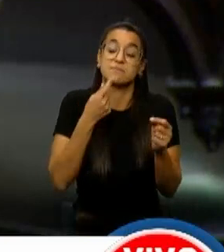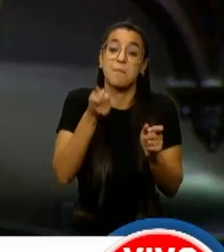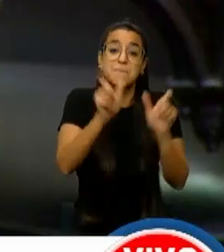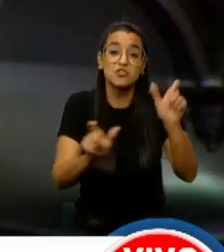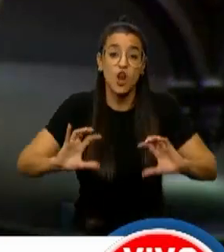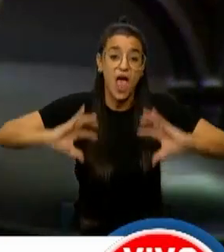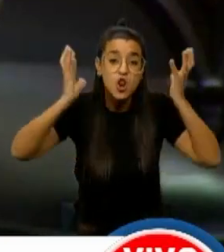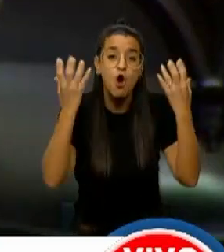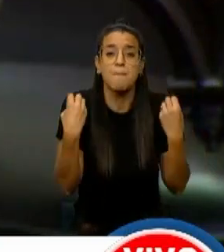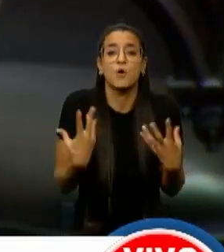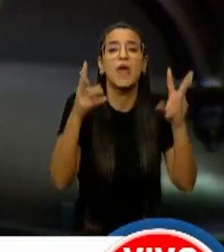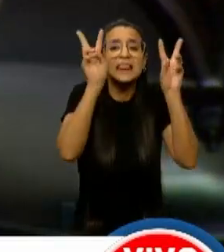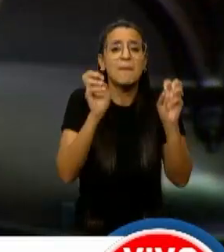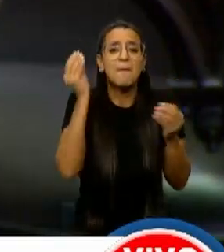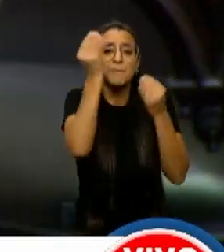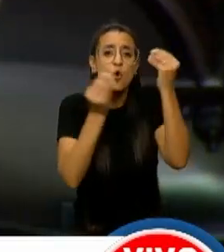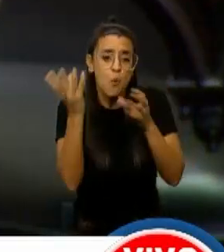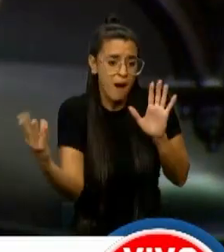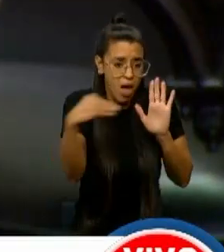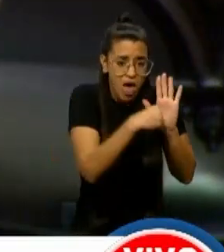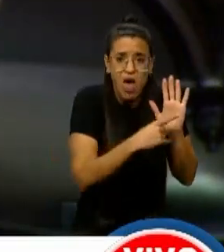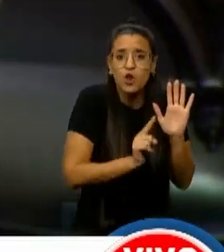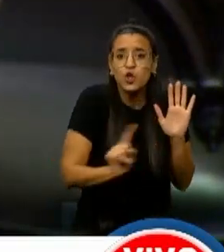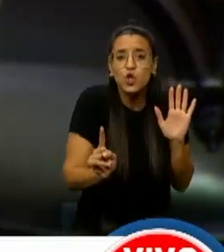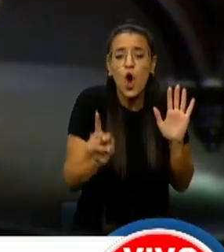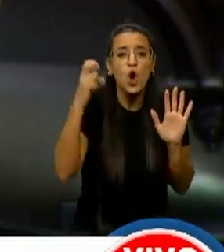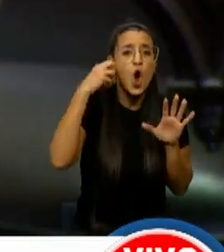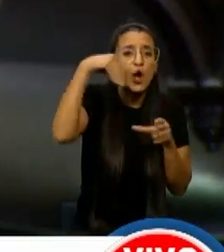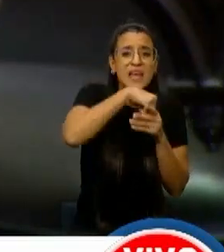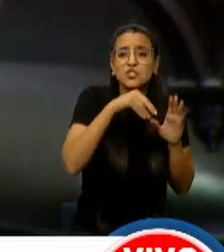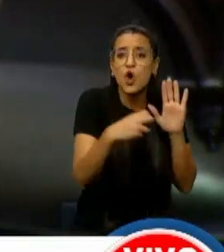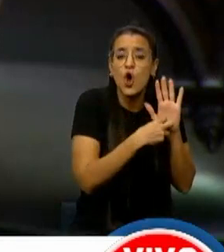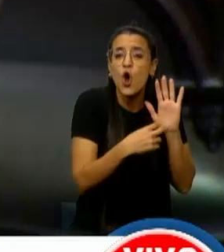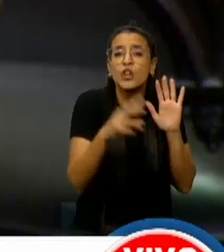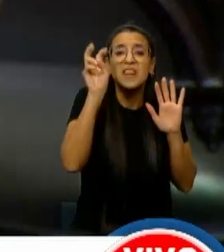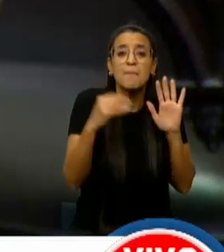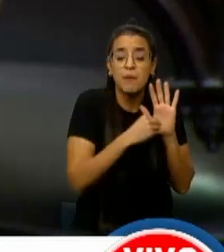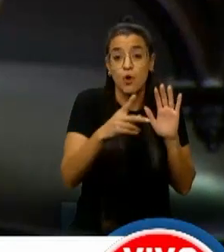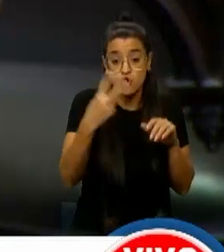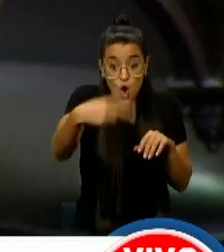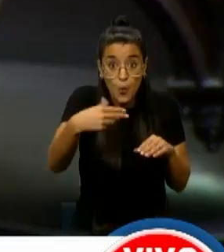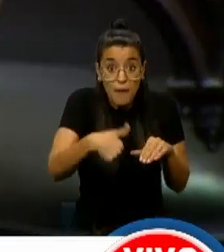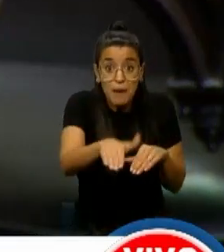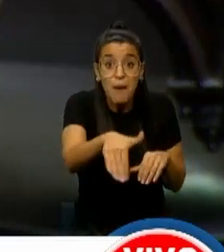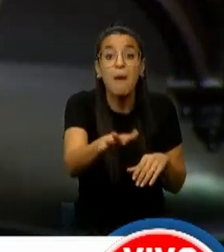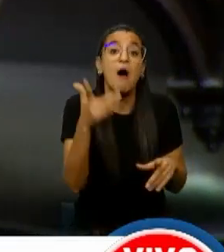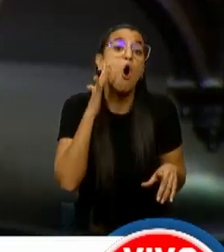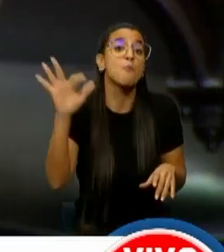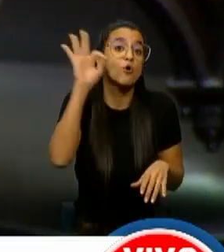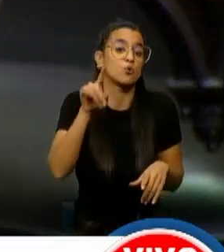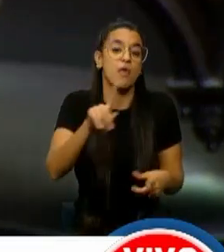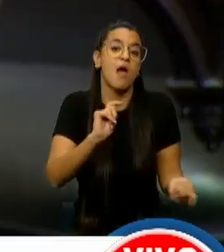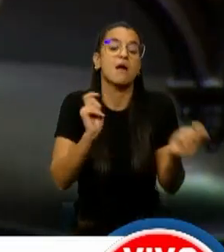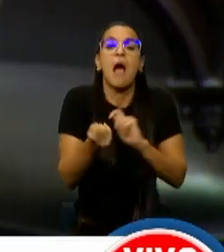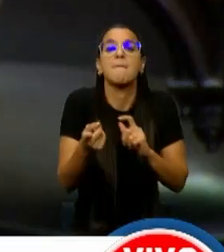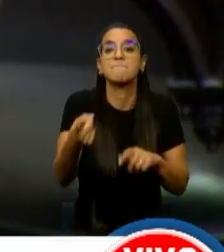enojan porque los temas que les preocupan no entran en la agenda de este Congreso, bueno, tenemos en noviembre la oportunidad de cambiar